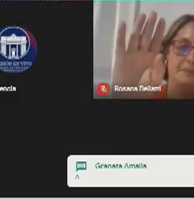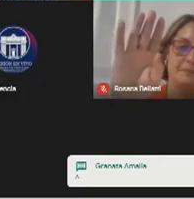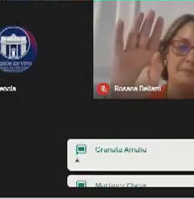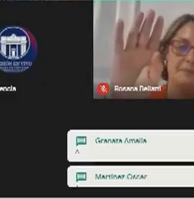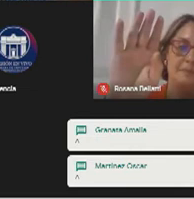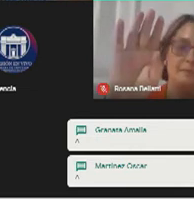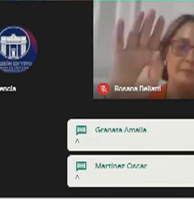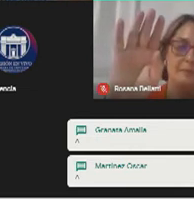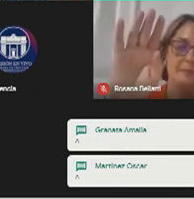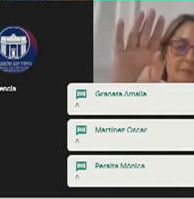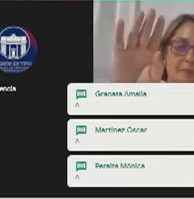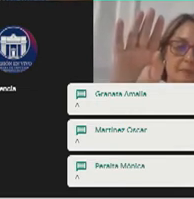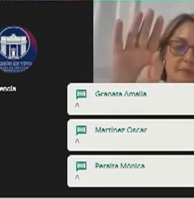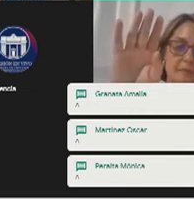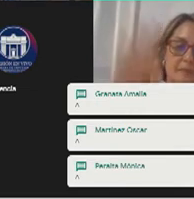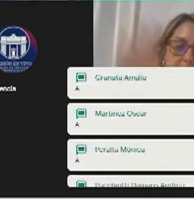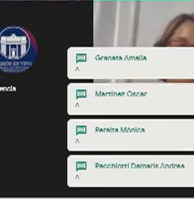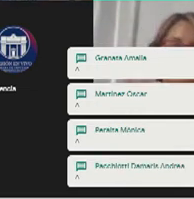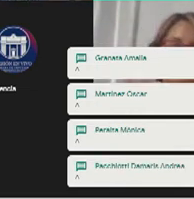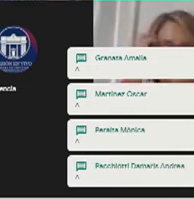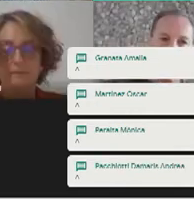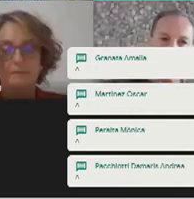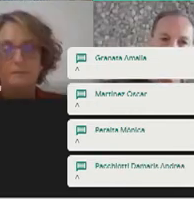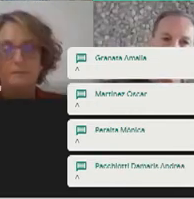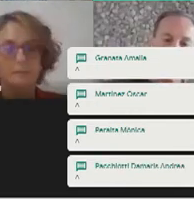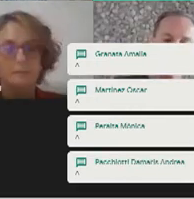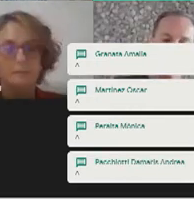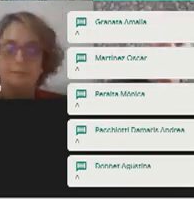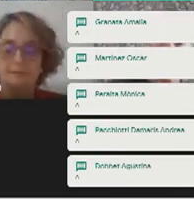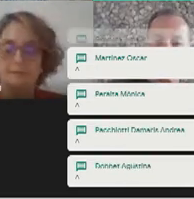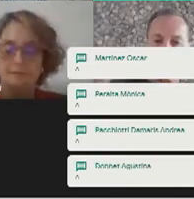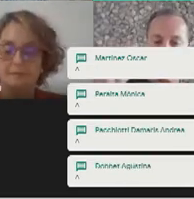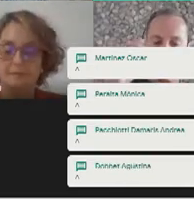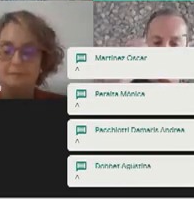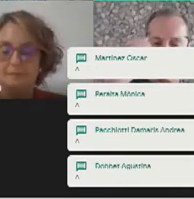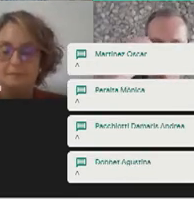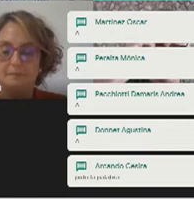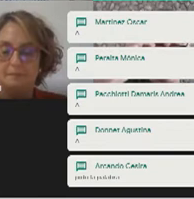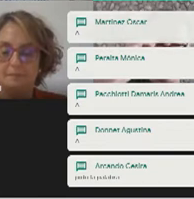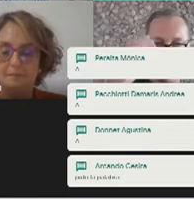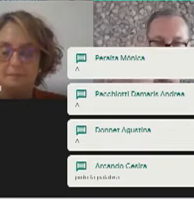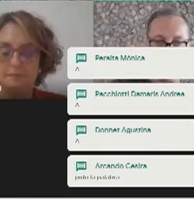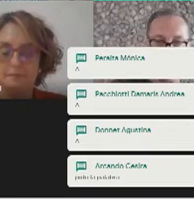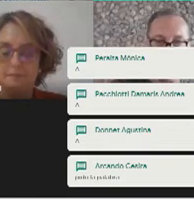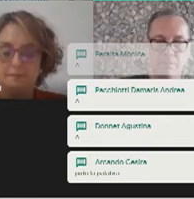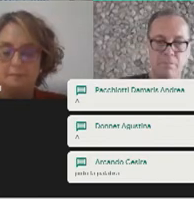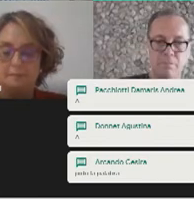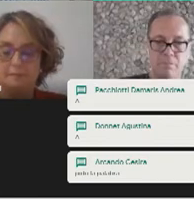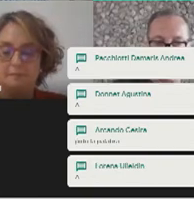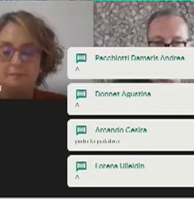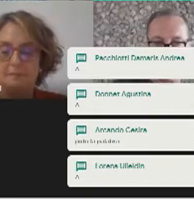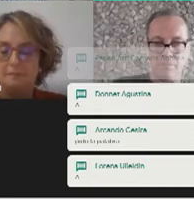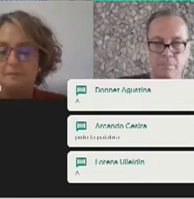aprobado a continuación se debe considerar el orden del día por secretaria será la